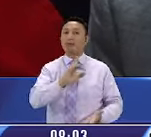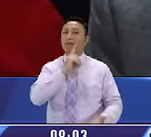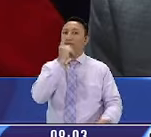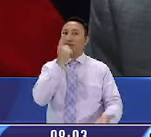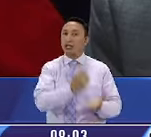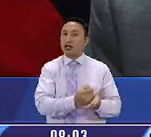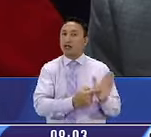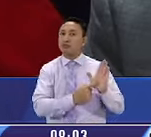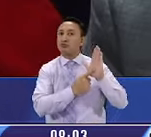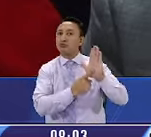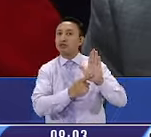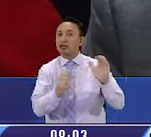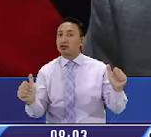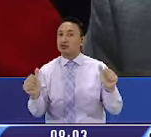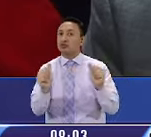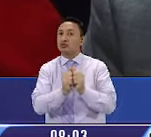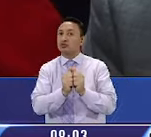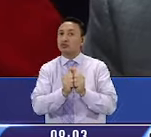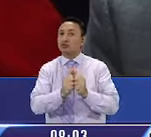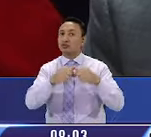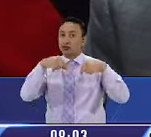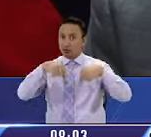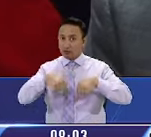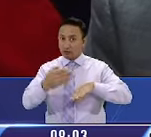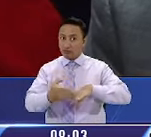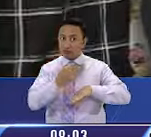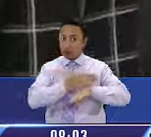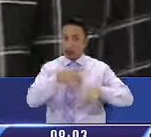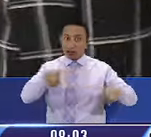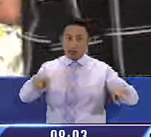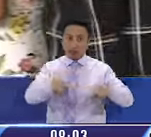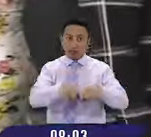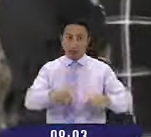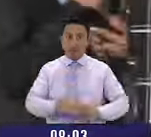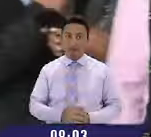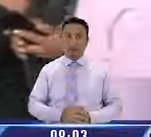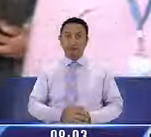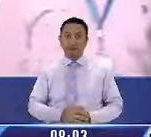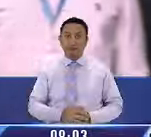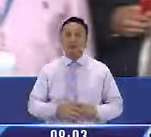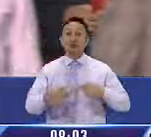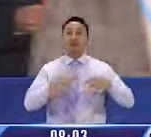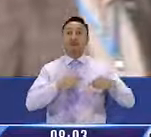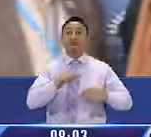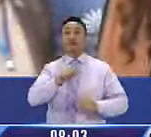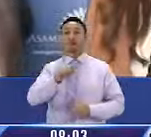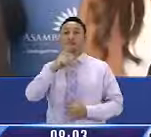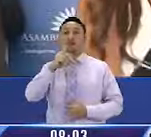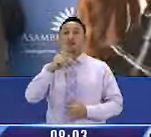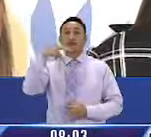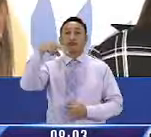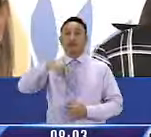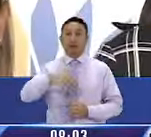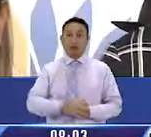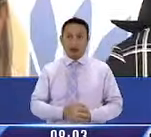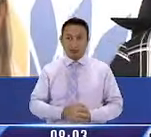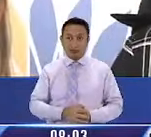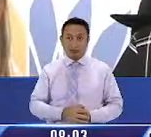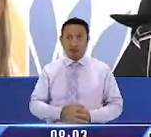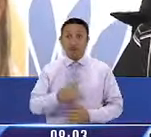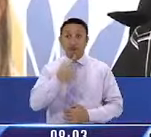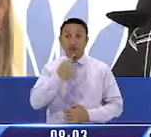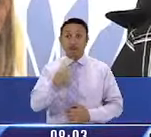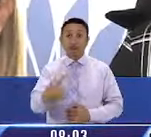y trabajemos juntos como lo habíamos venido haciendo. La jefa de bancada de ADN, Valentina Centeno, aseguró